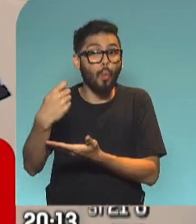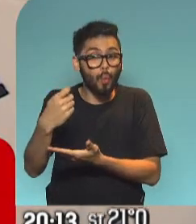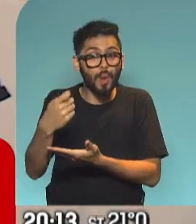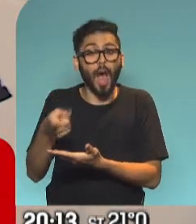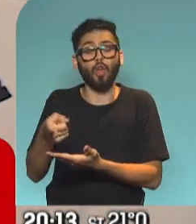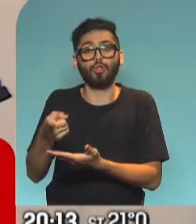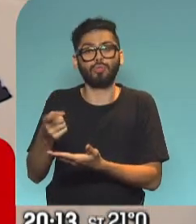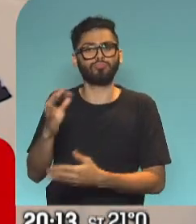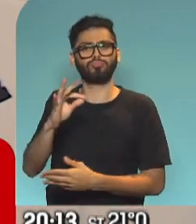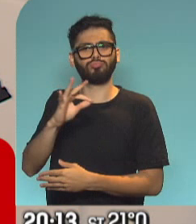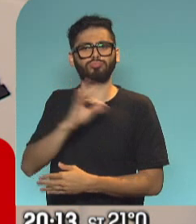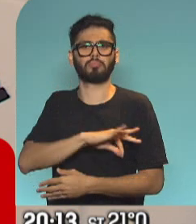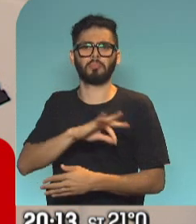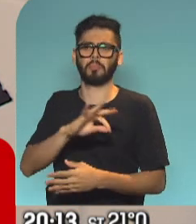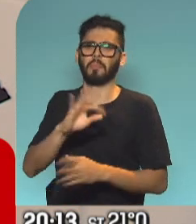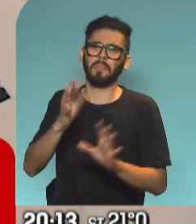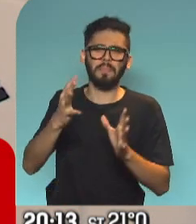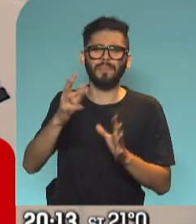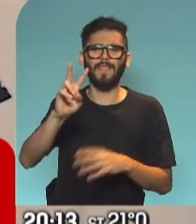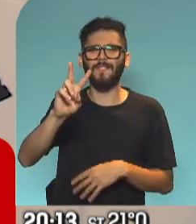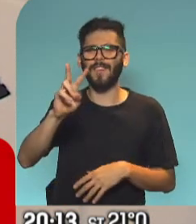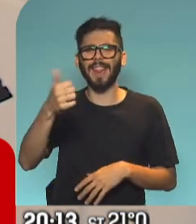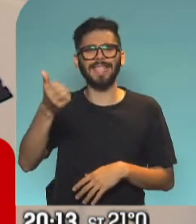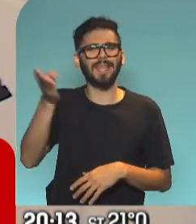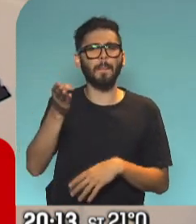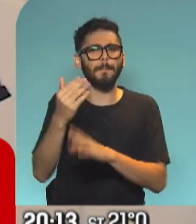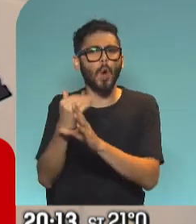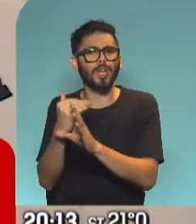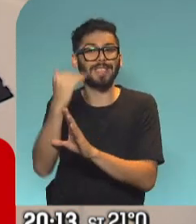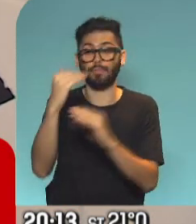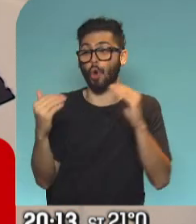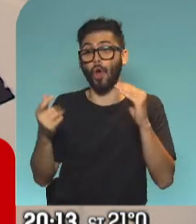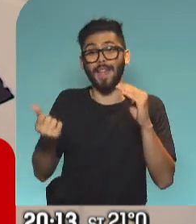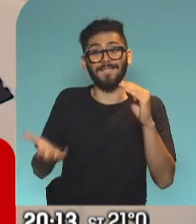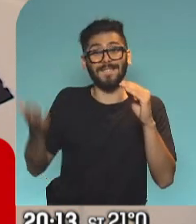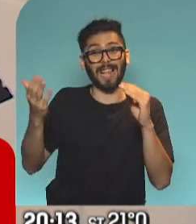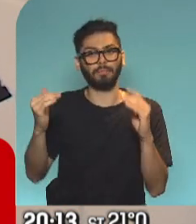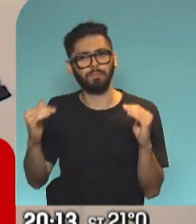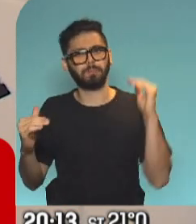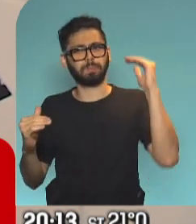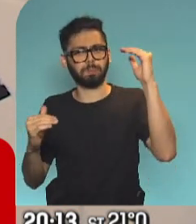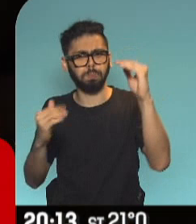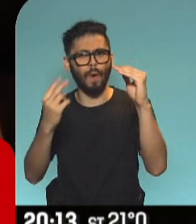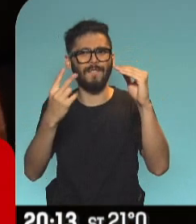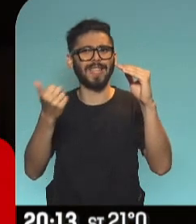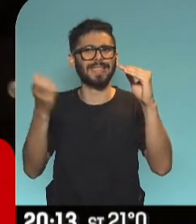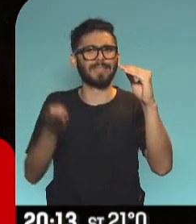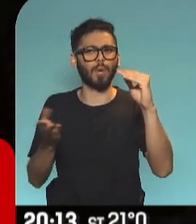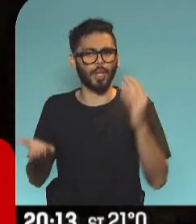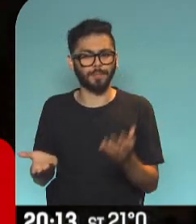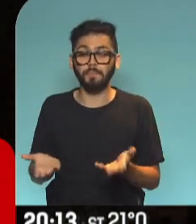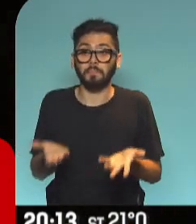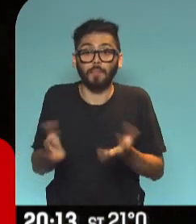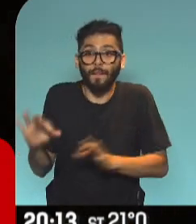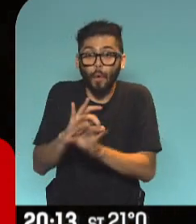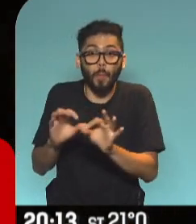jubiladas ganaran en casi un 26% a la inflación, a sus saberes. Así que sabemos que es una fórmula